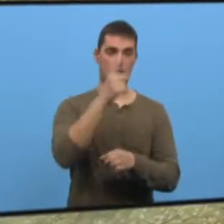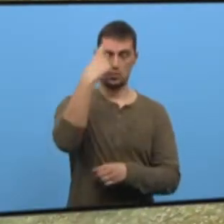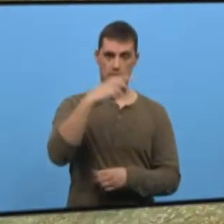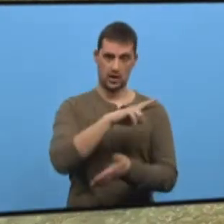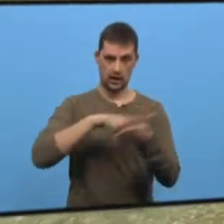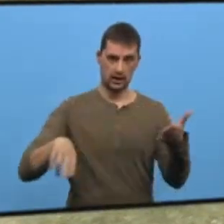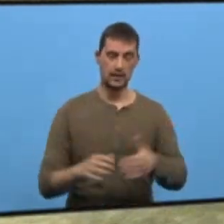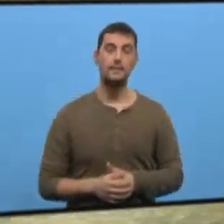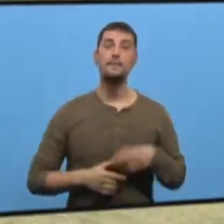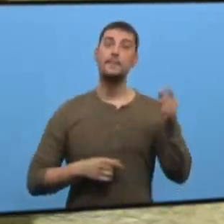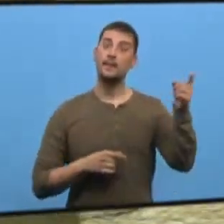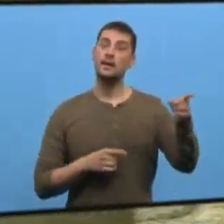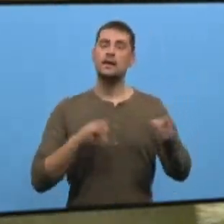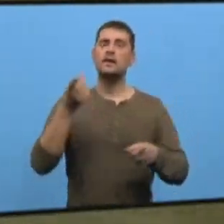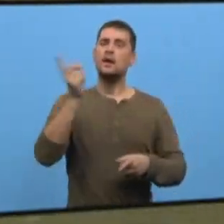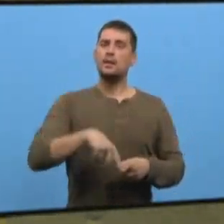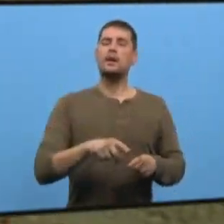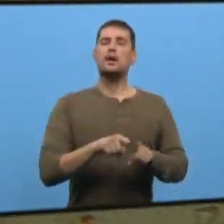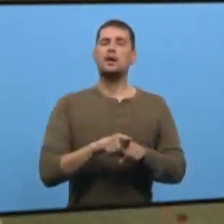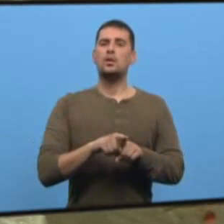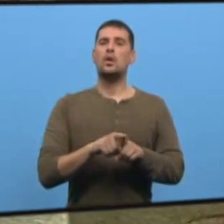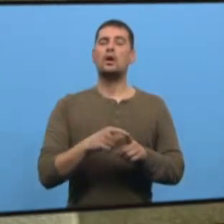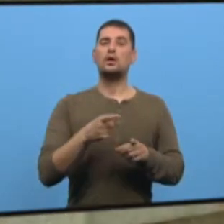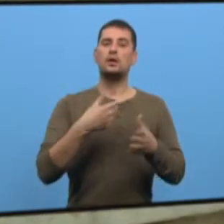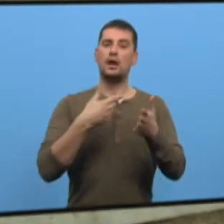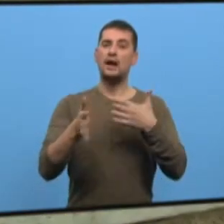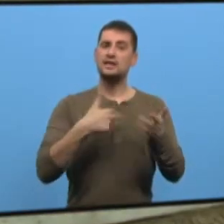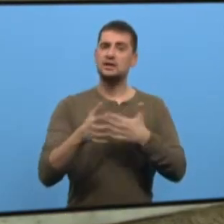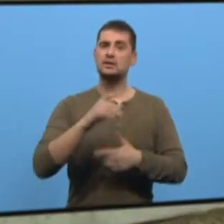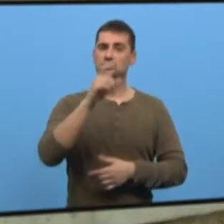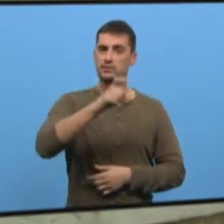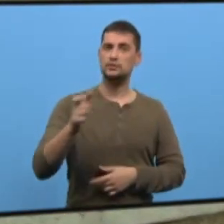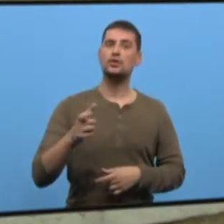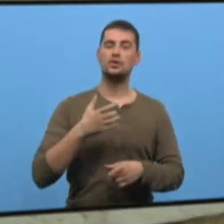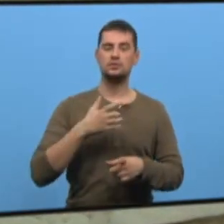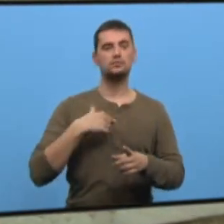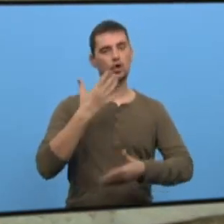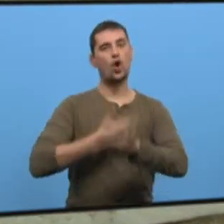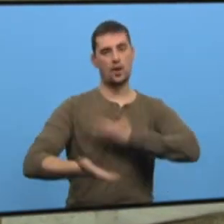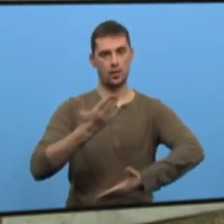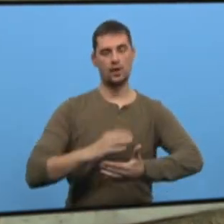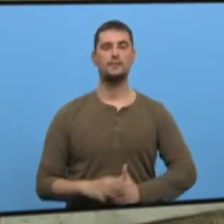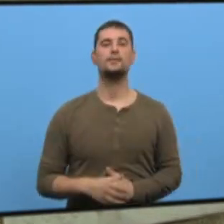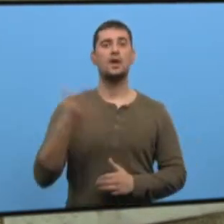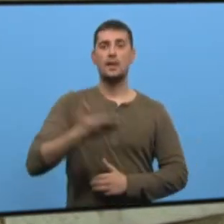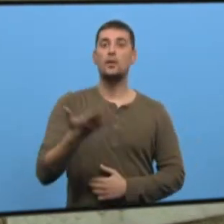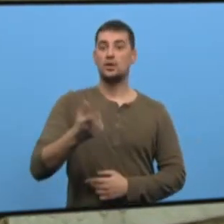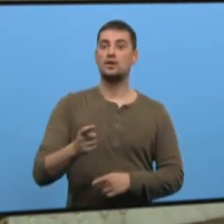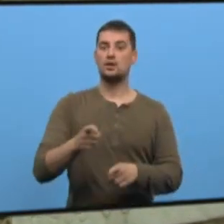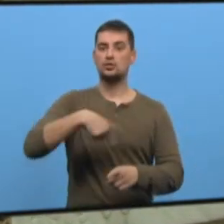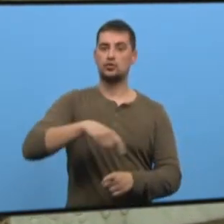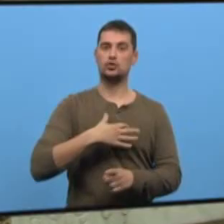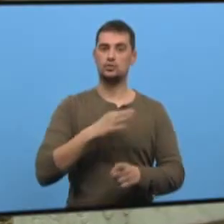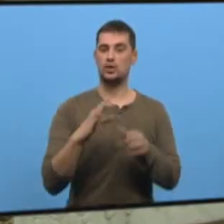l Nela Dear tambén a pegada de artes zona para muy importante que se coner que Noa obra un